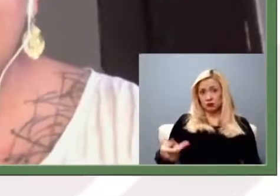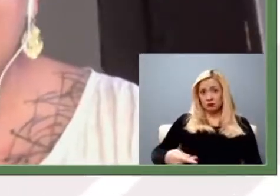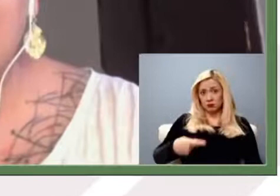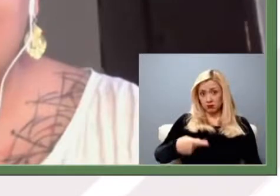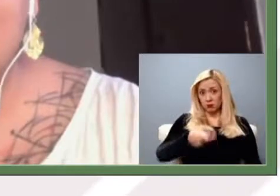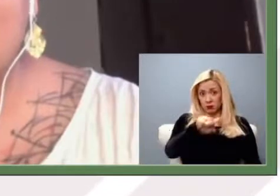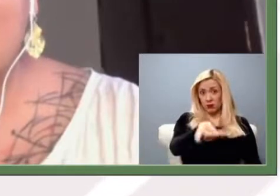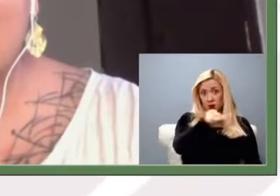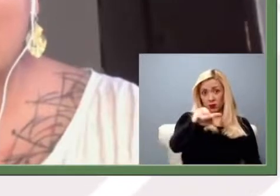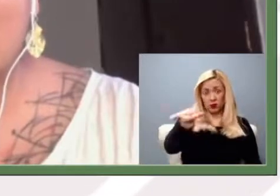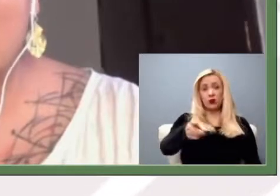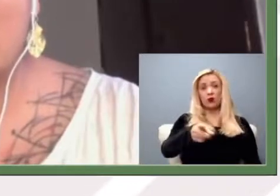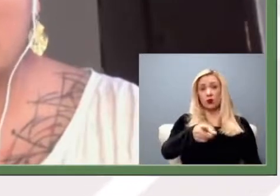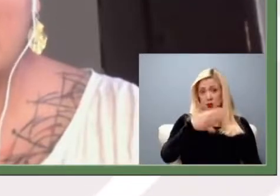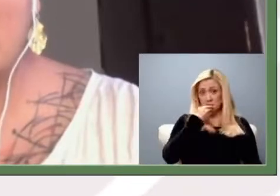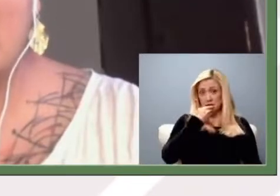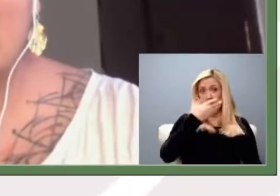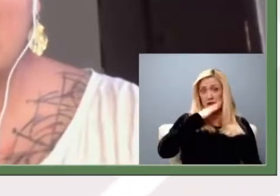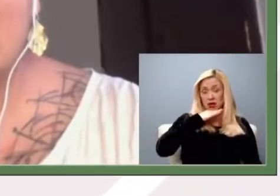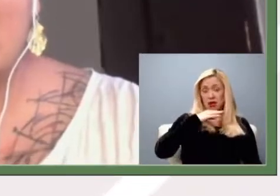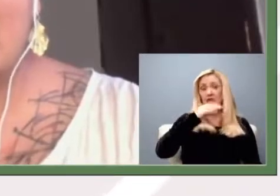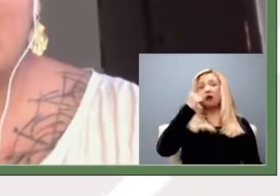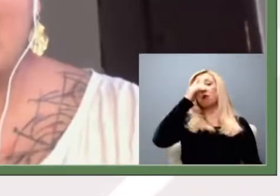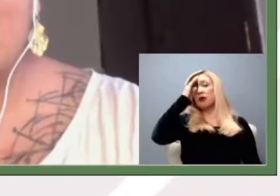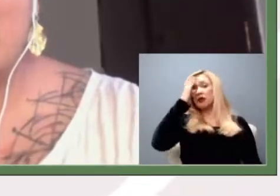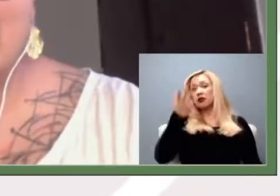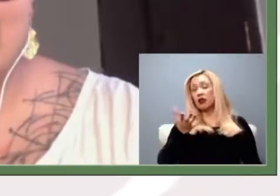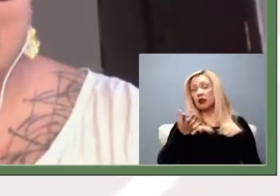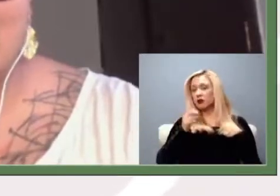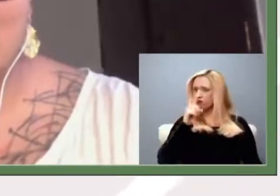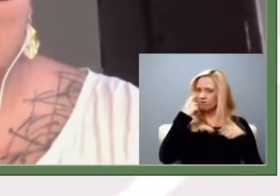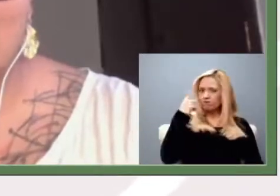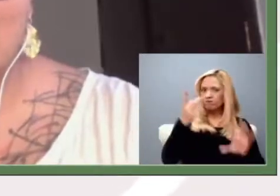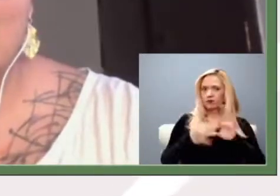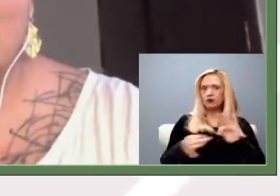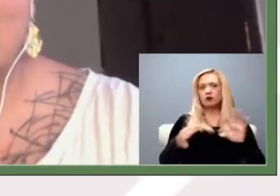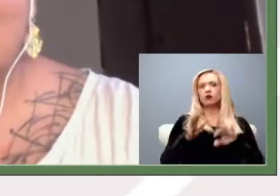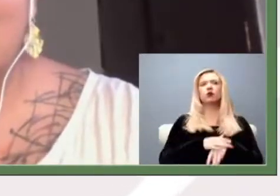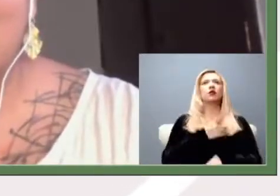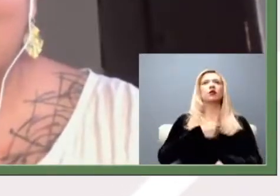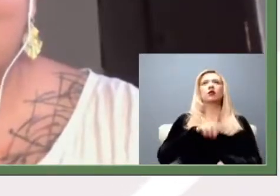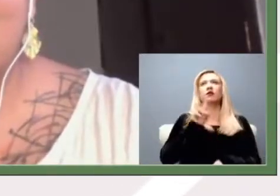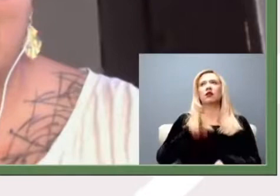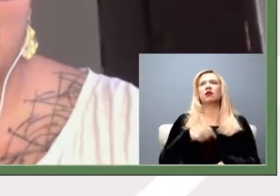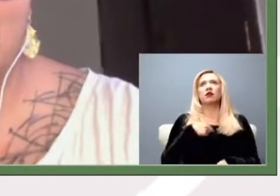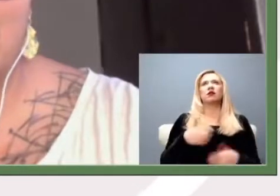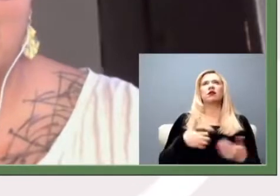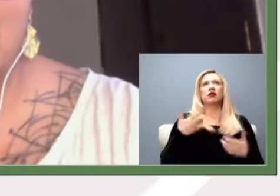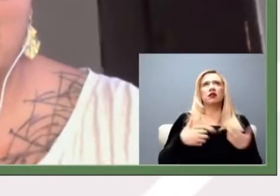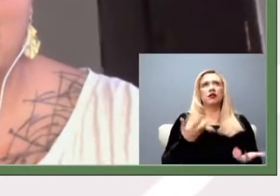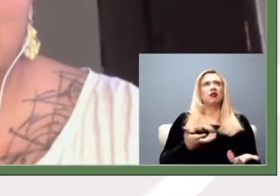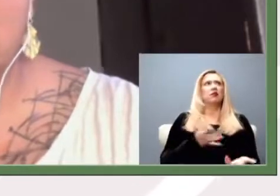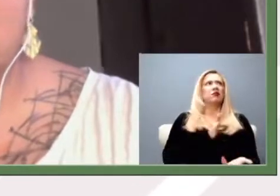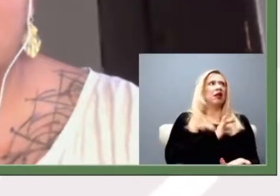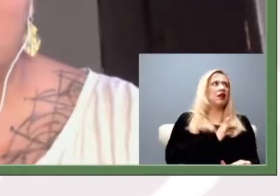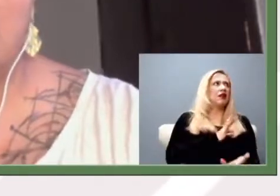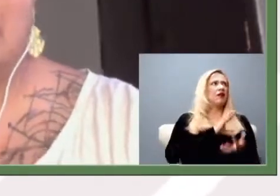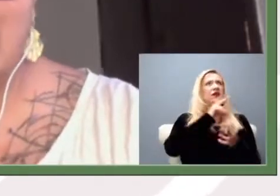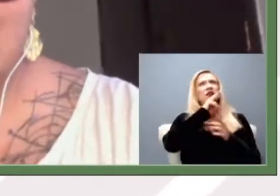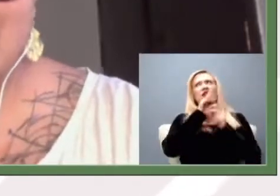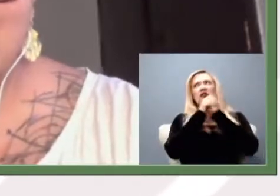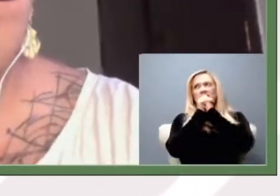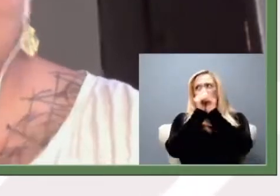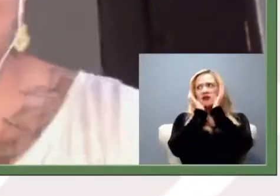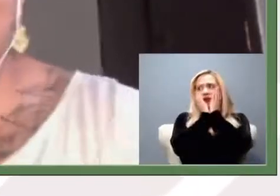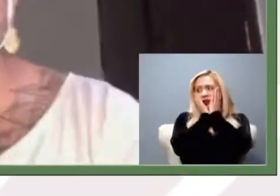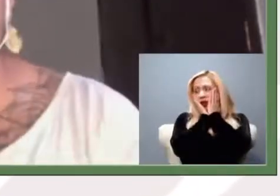hay que recordar que eso a la gente nos genera pues ansiedad, ¿no? Nos genera miedo también, porque ¿cómo es que